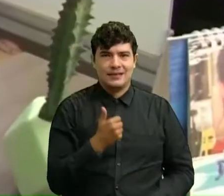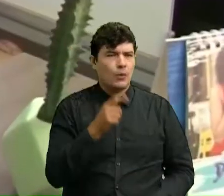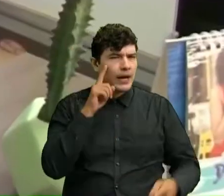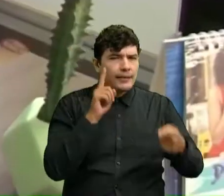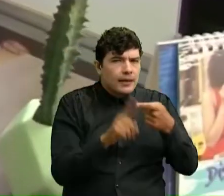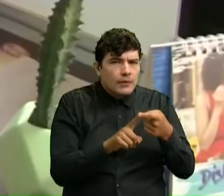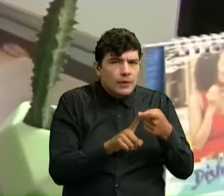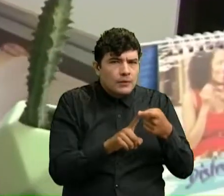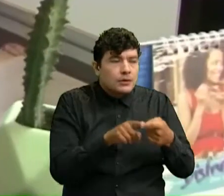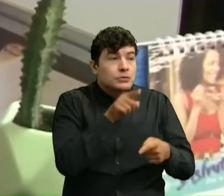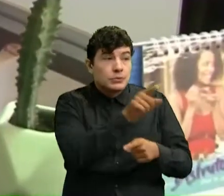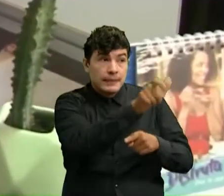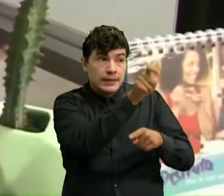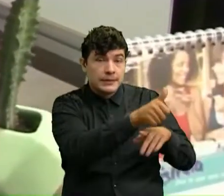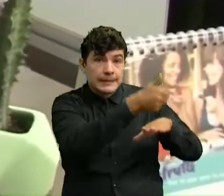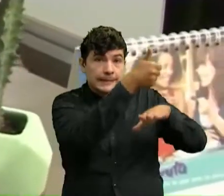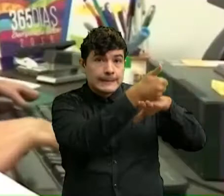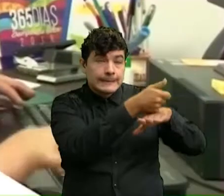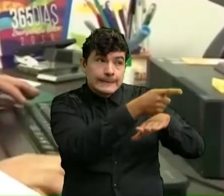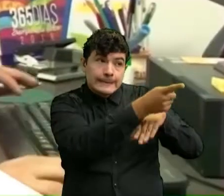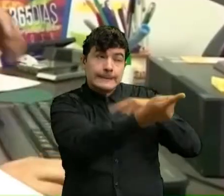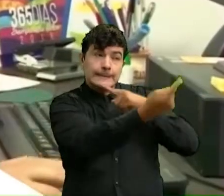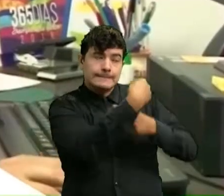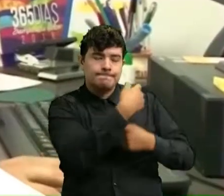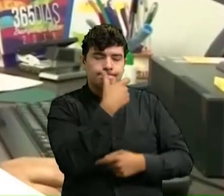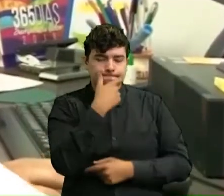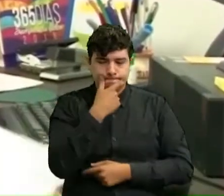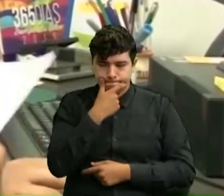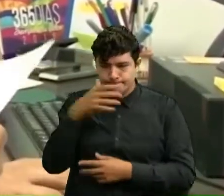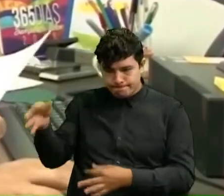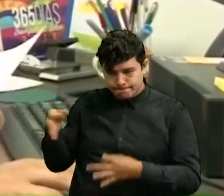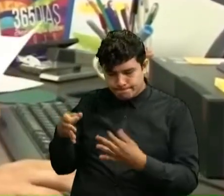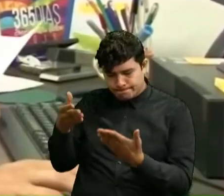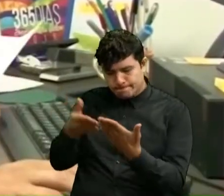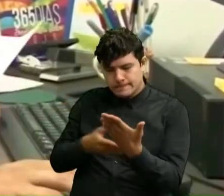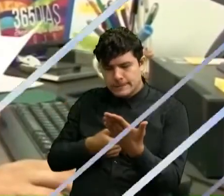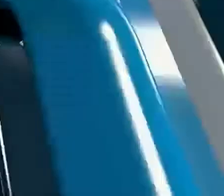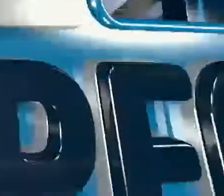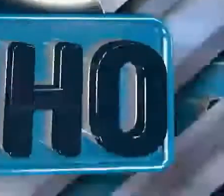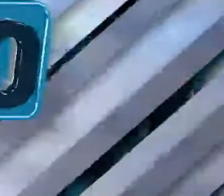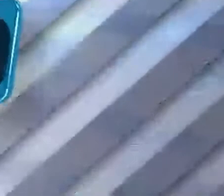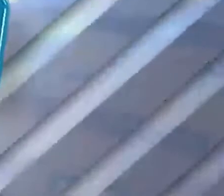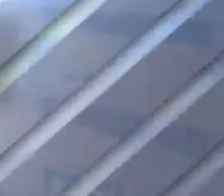es que el funcionario reconsidere su decisión y la reponga o la cambie.